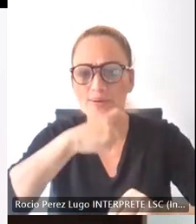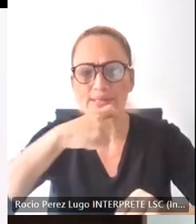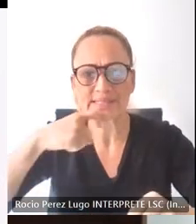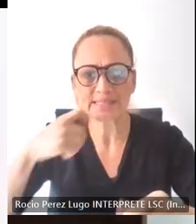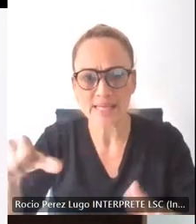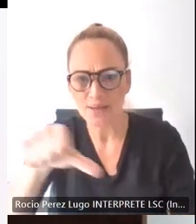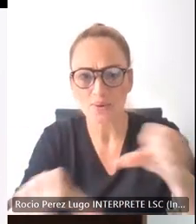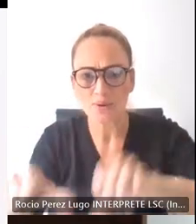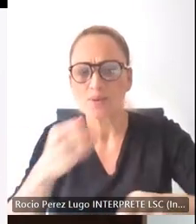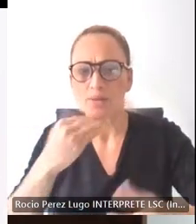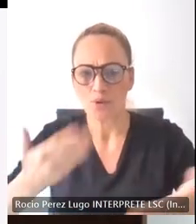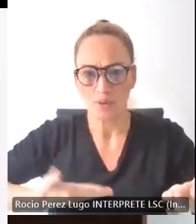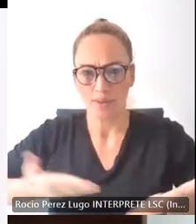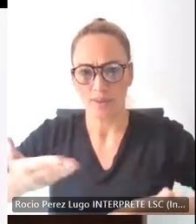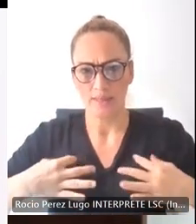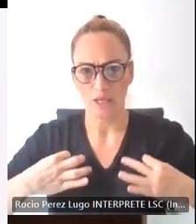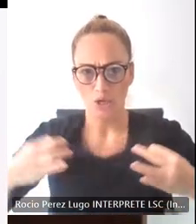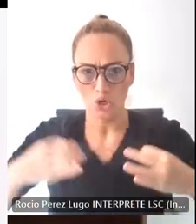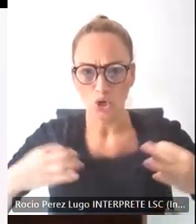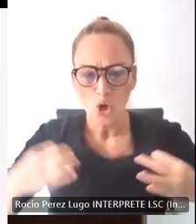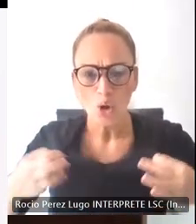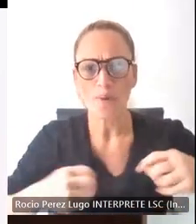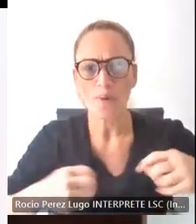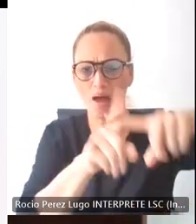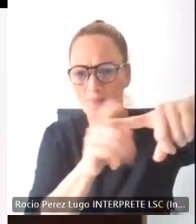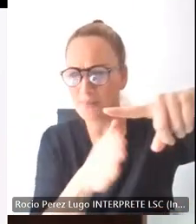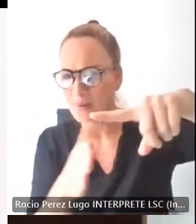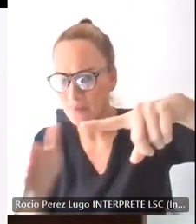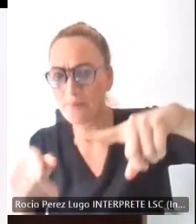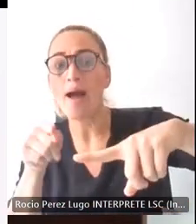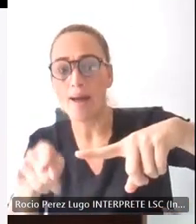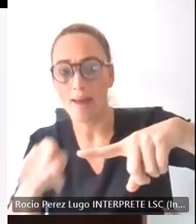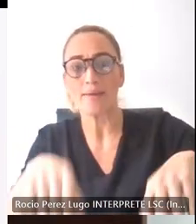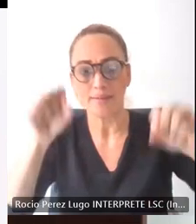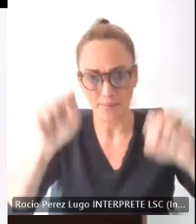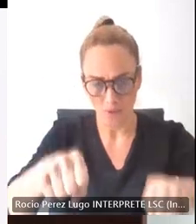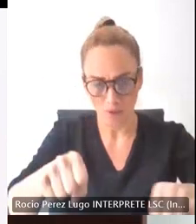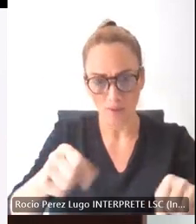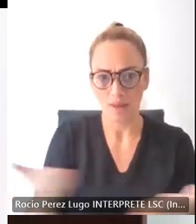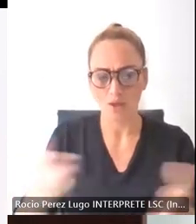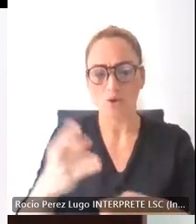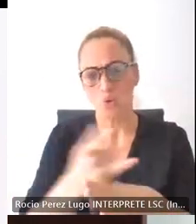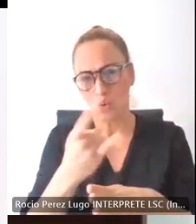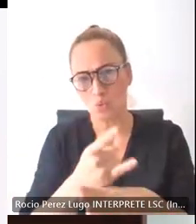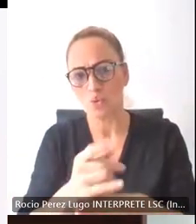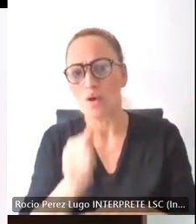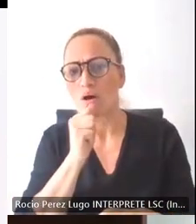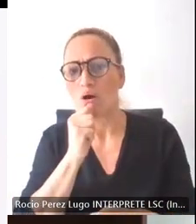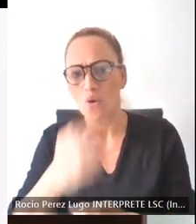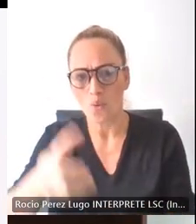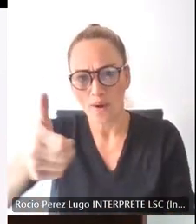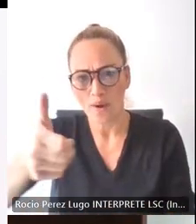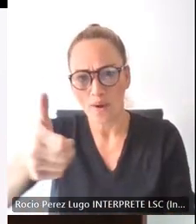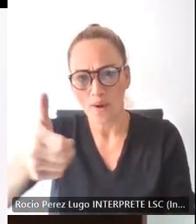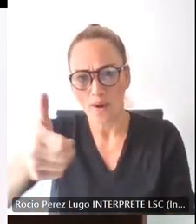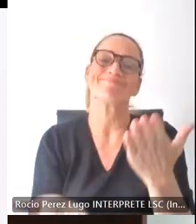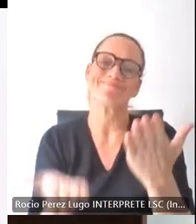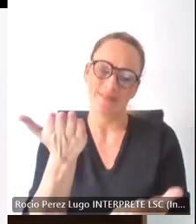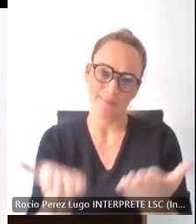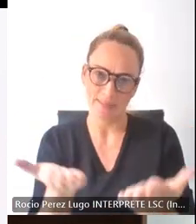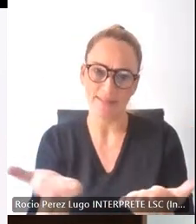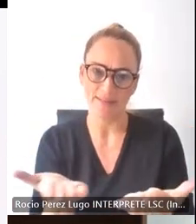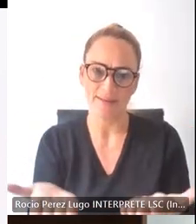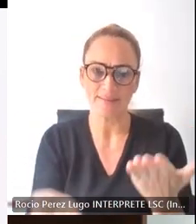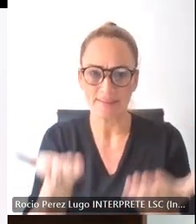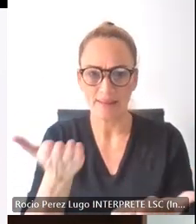ejemplo en almacenes de ropa donde hay tanta carga combustible sólida también pueden llegar a tener extintores de agua. Depende más de todo, más que todo